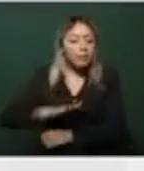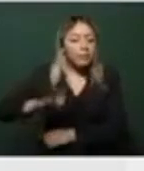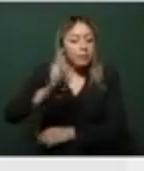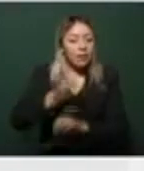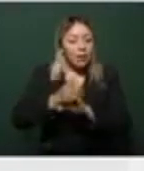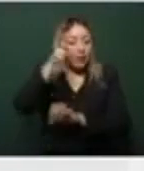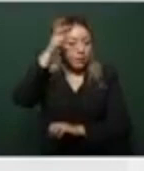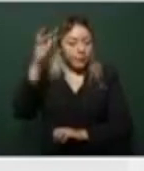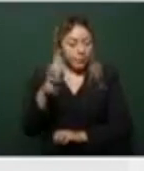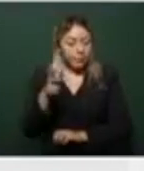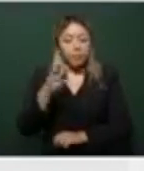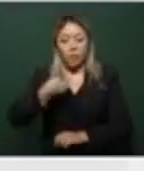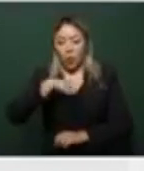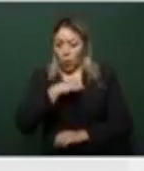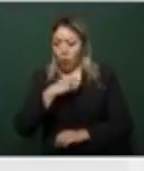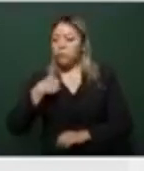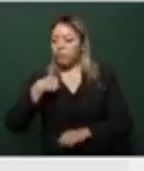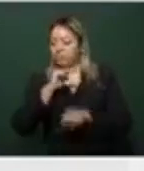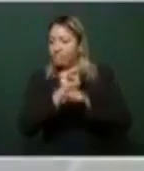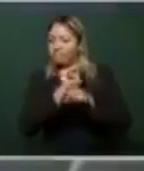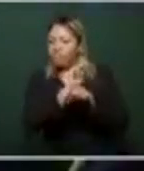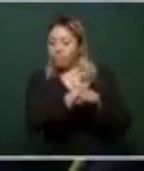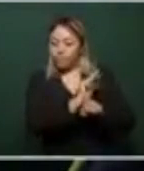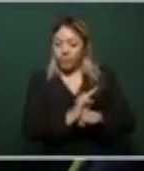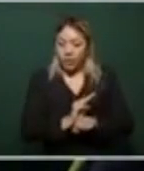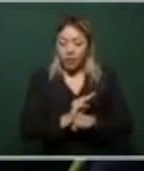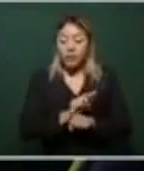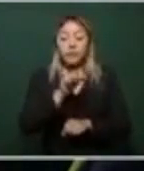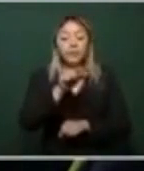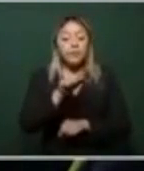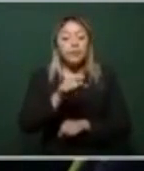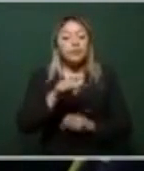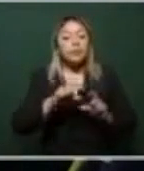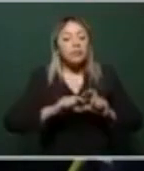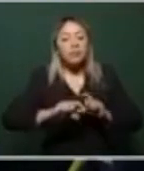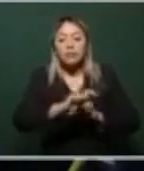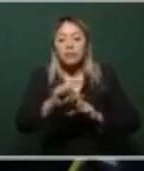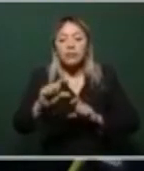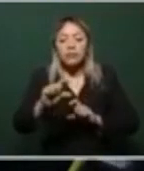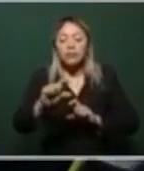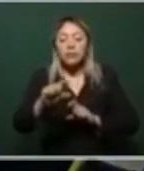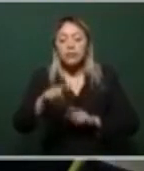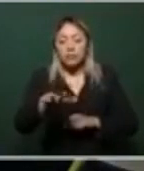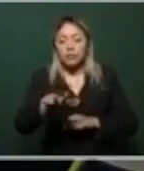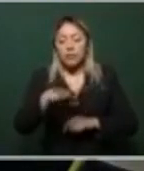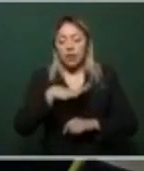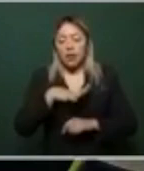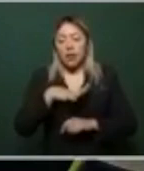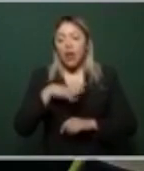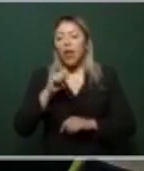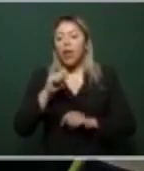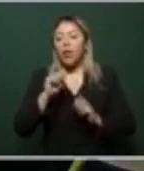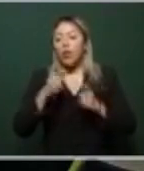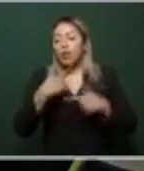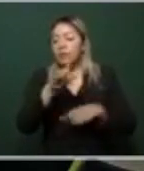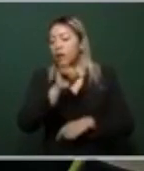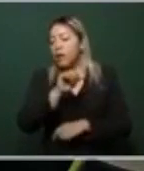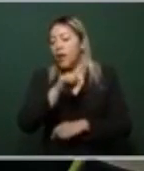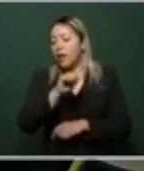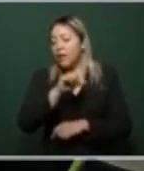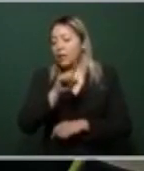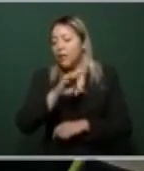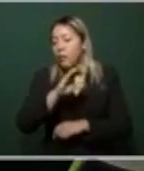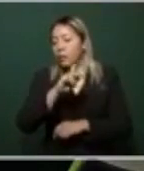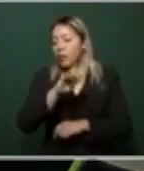estamos realizando la vigilancia. En este ducto, perdón, Tuxpan-Azcapotzalco, Se